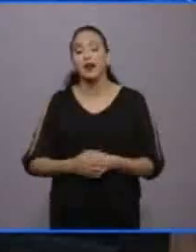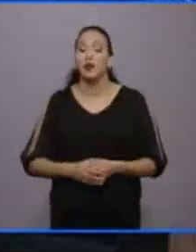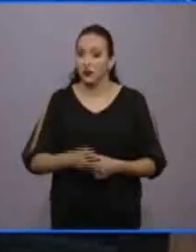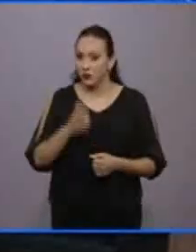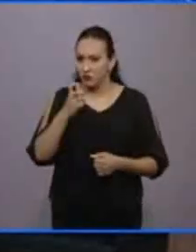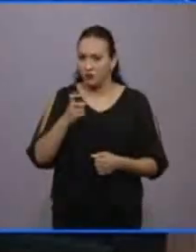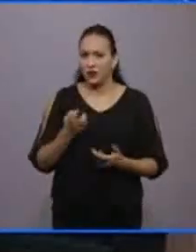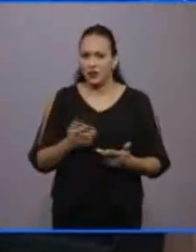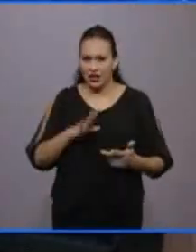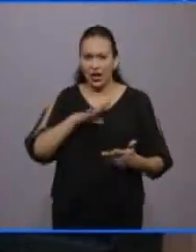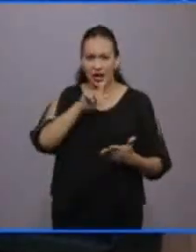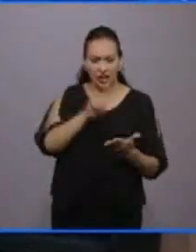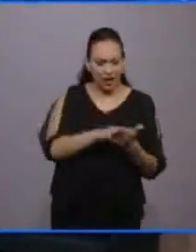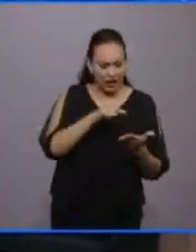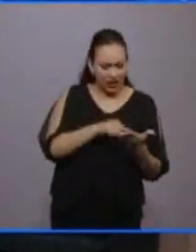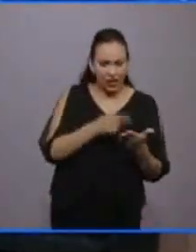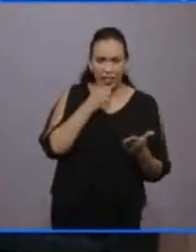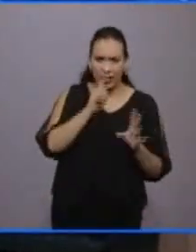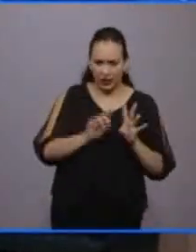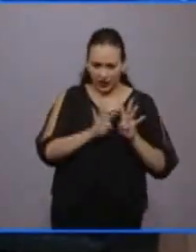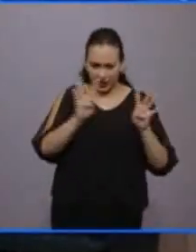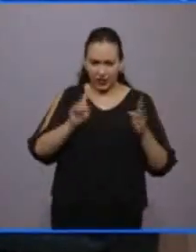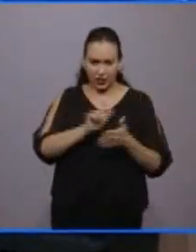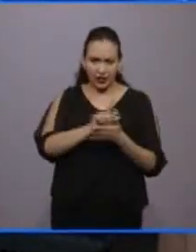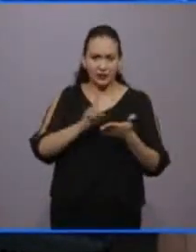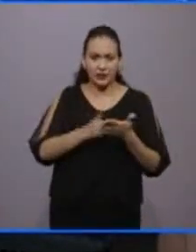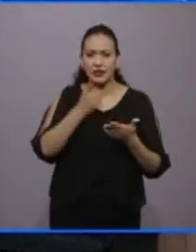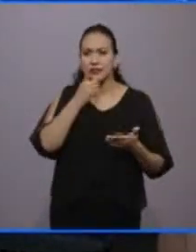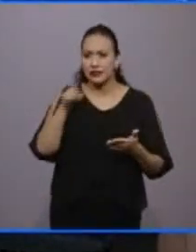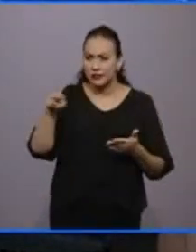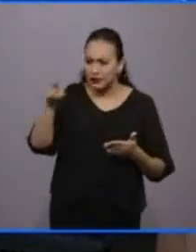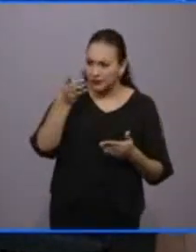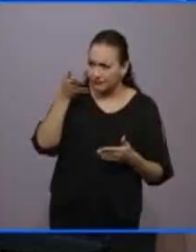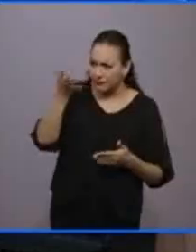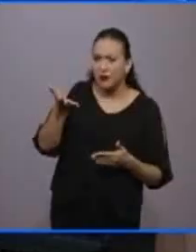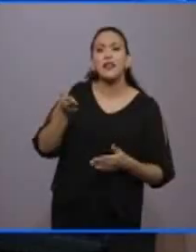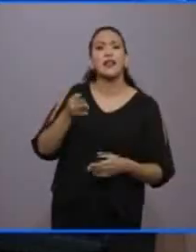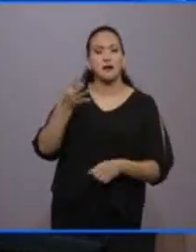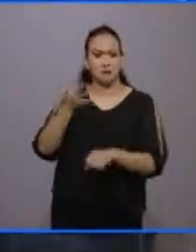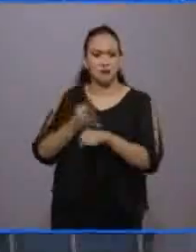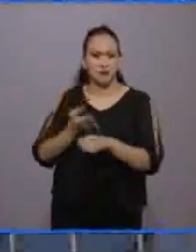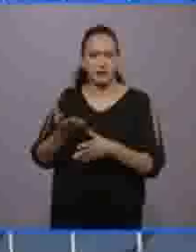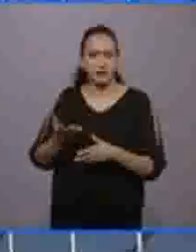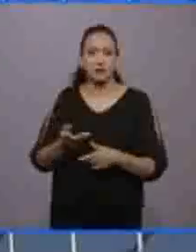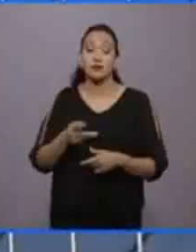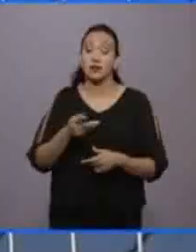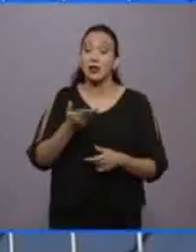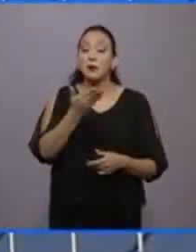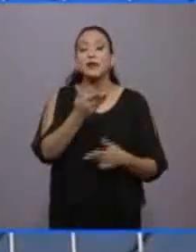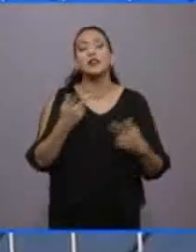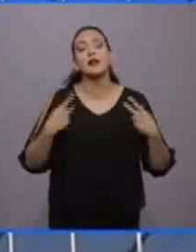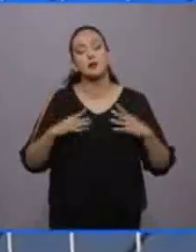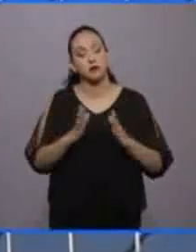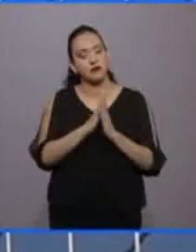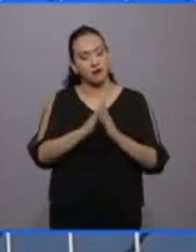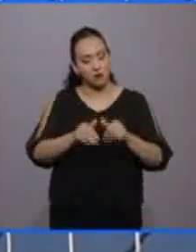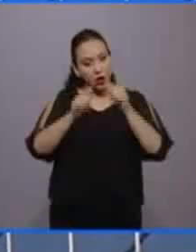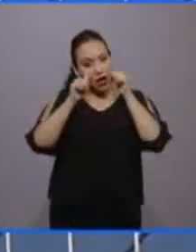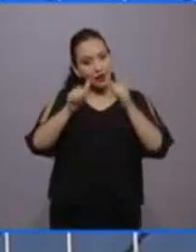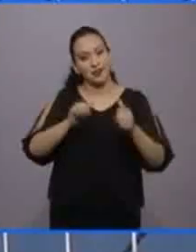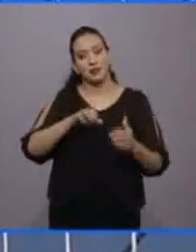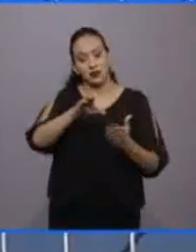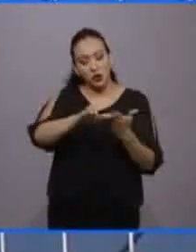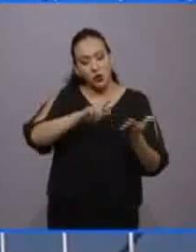acciones legales que adopta el Consejo de la Judicatura Federal y llama a la sociedad a defender la integridad del sistema constitucional